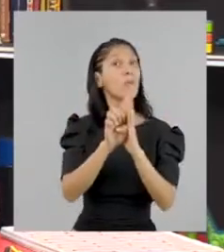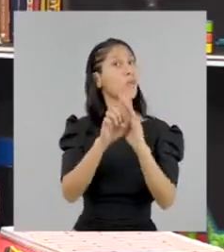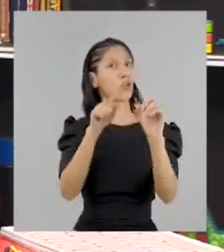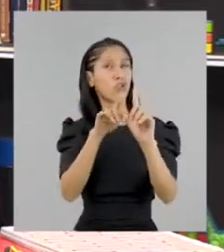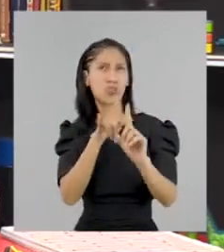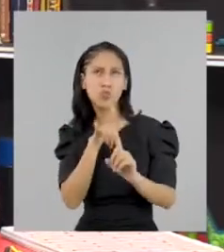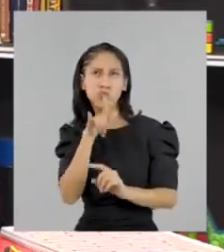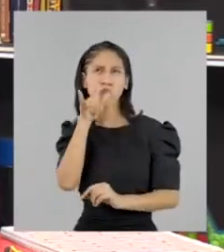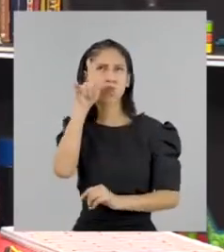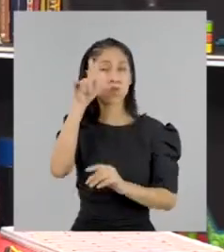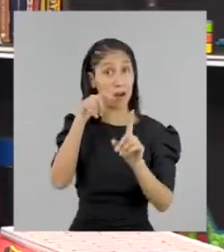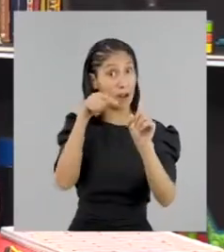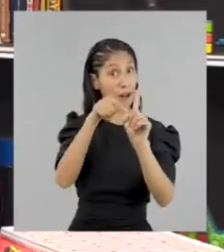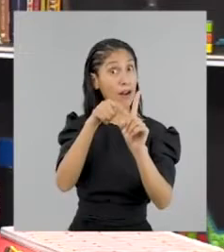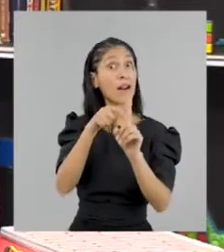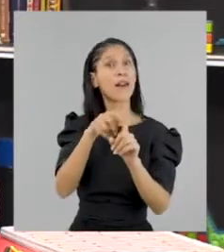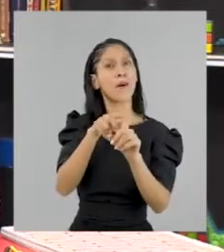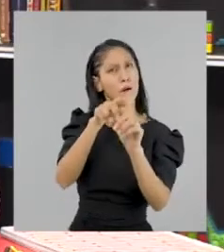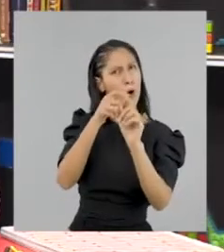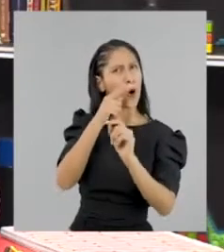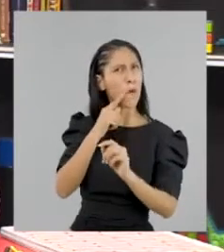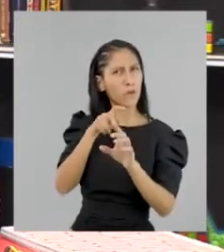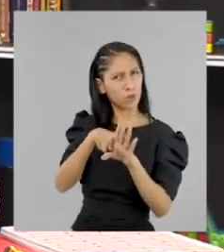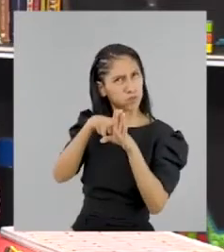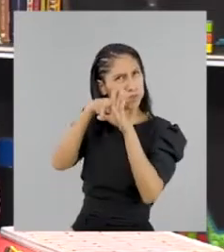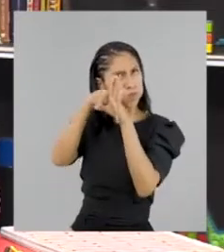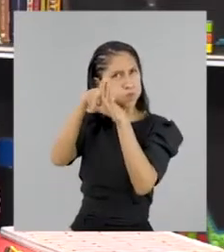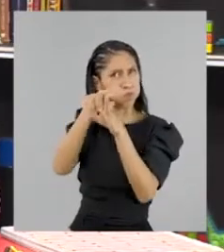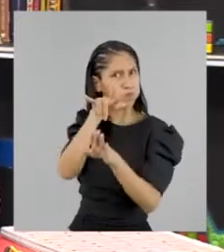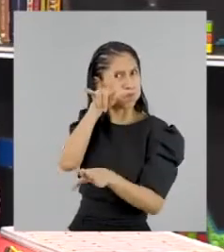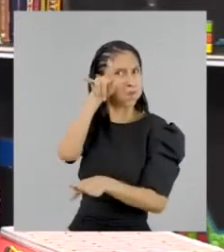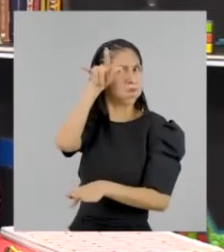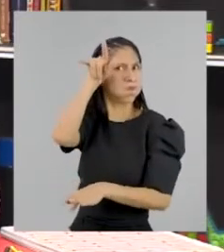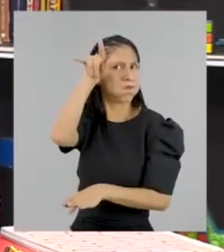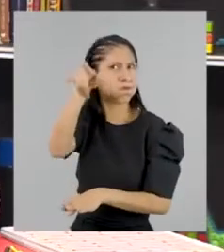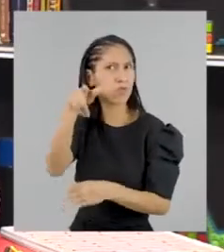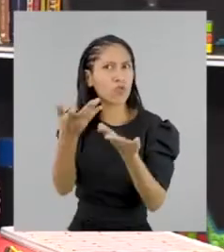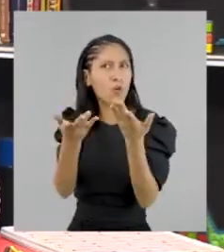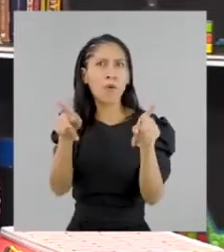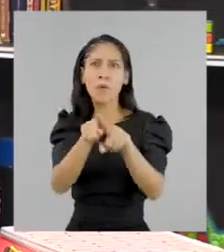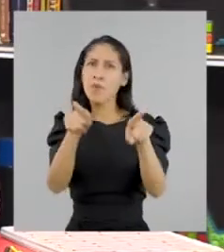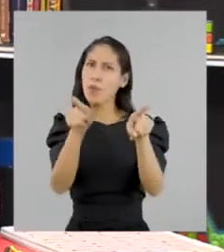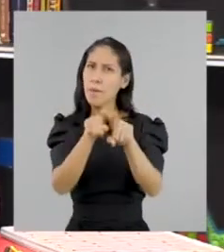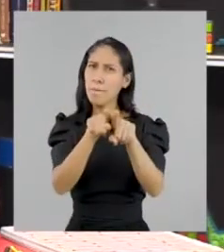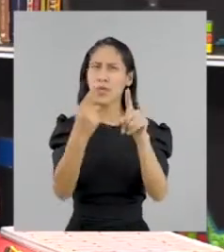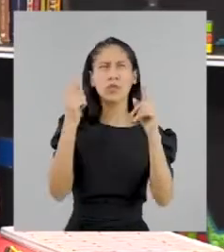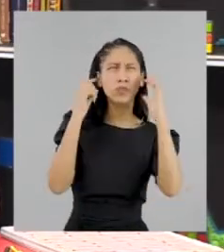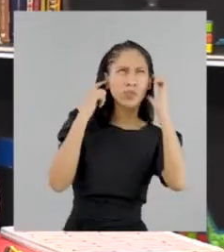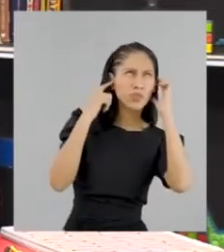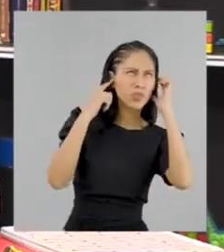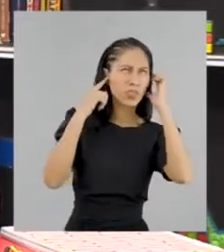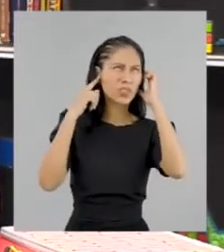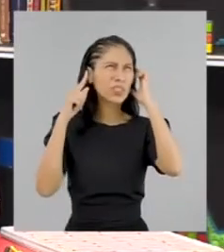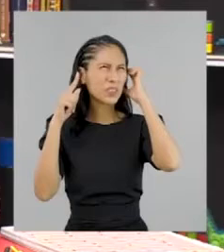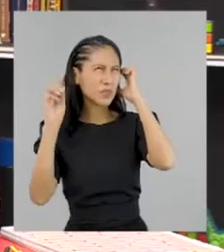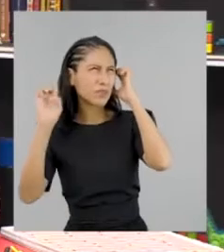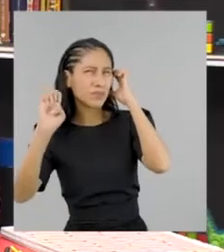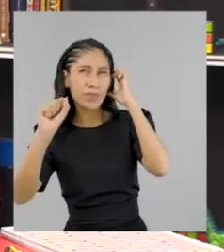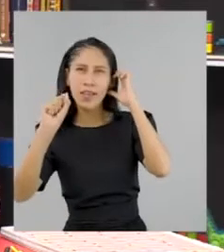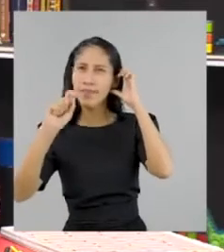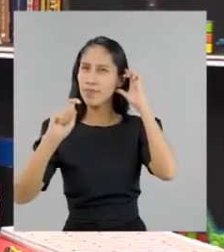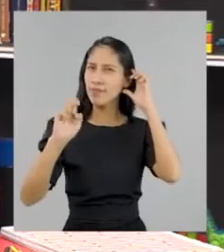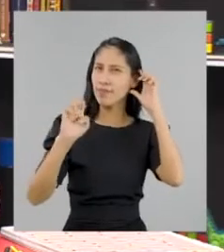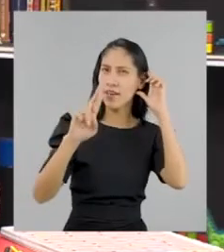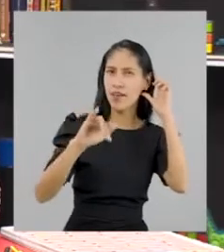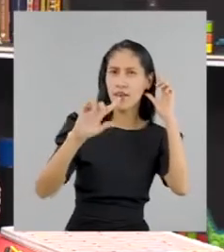y la torre de control. Mientras que las señales de frecuencia modulada tienen mayor ancho de banda y su sonido es